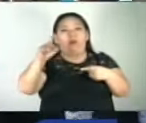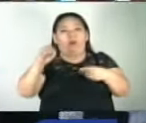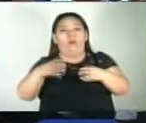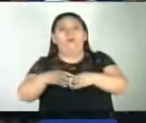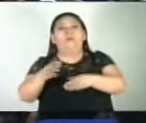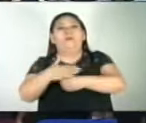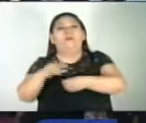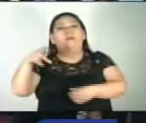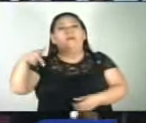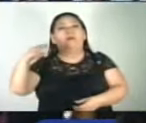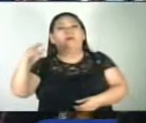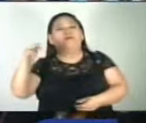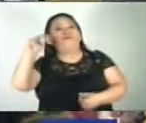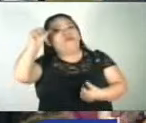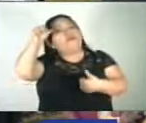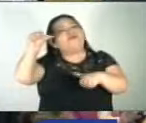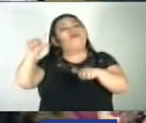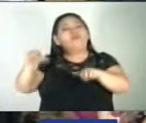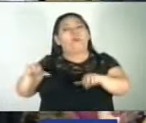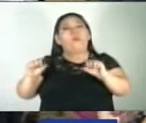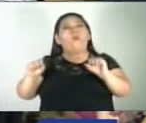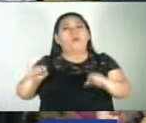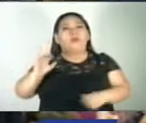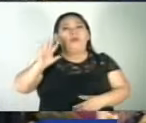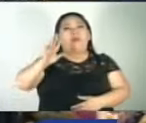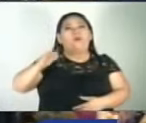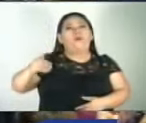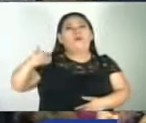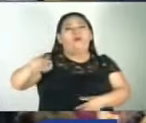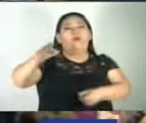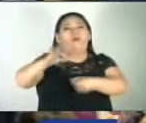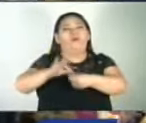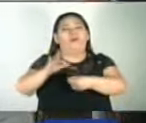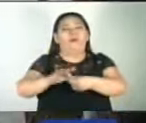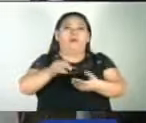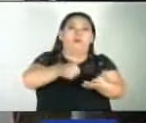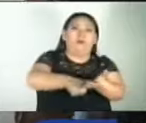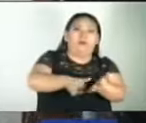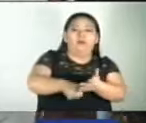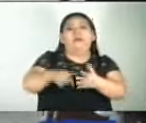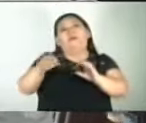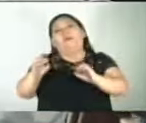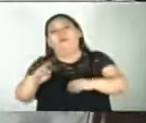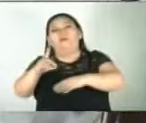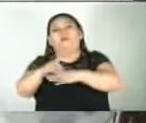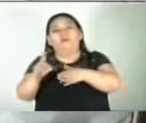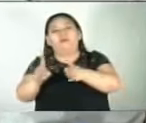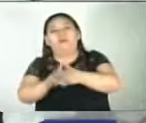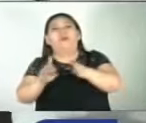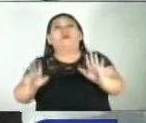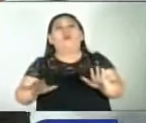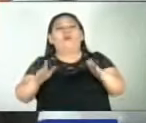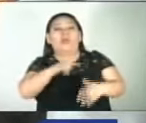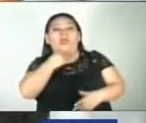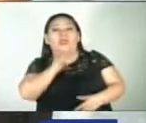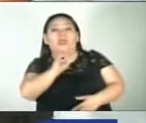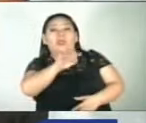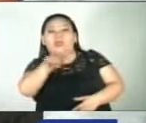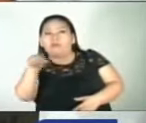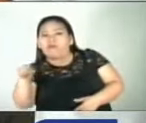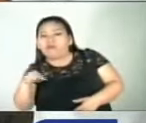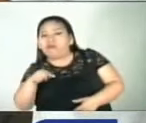PCN, quien estaría de acuerdo con realizar cada 5 años las elecciones municipales y legislativas, pues actualmente cataloga el